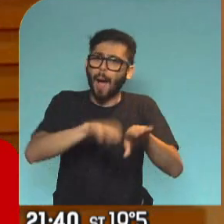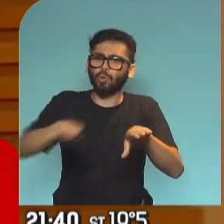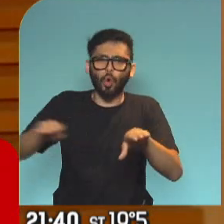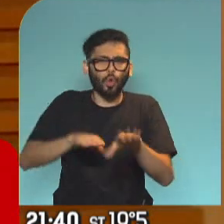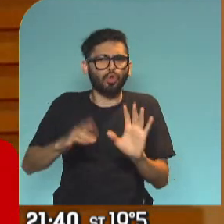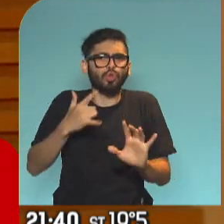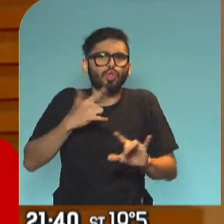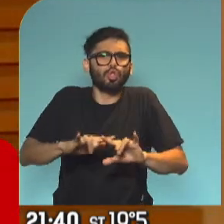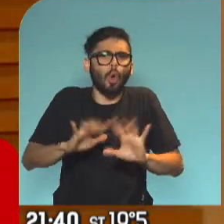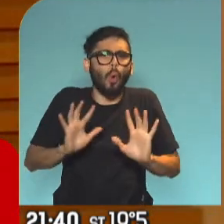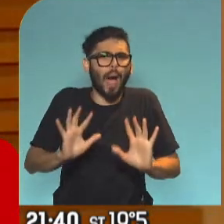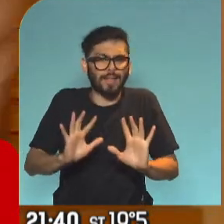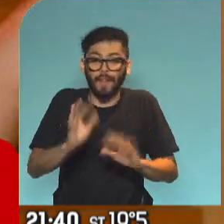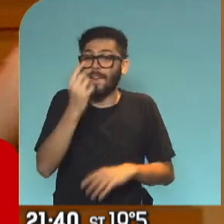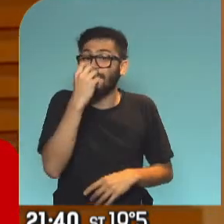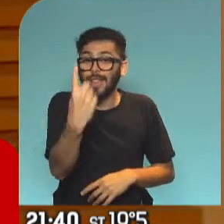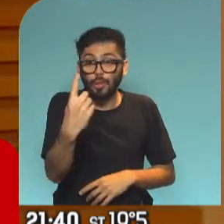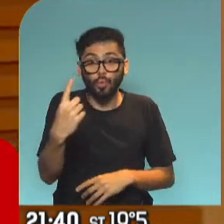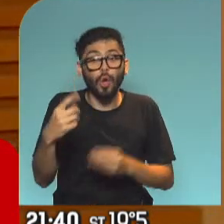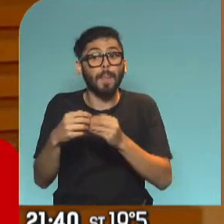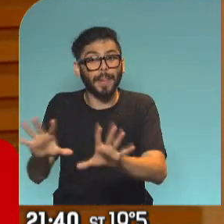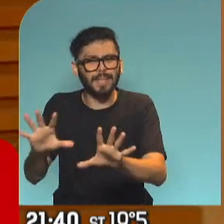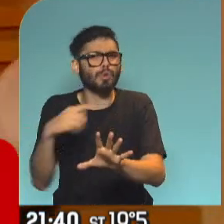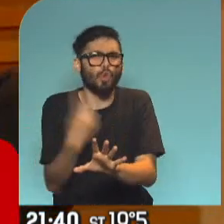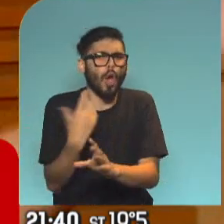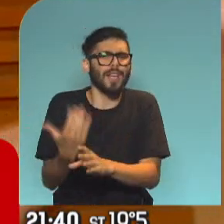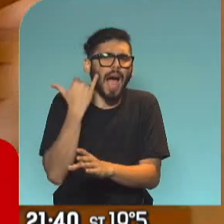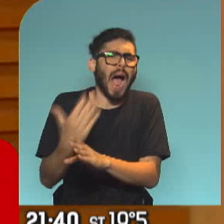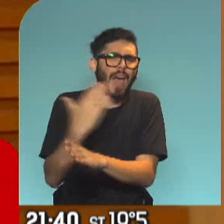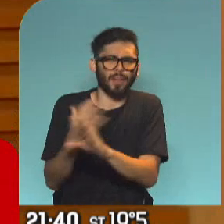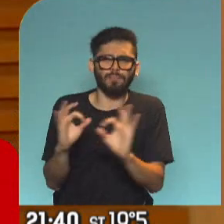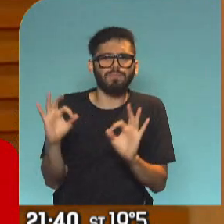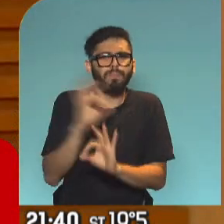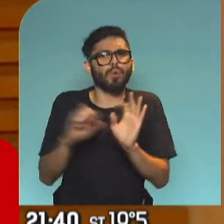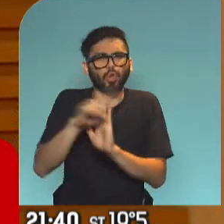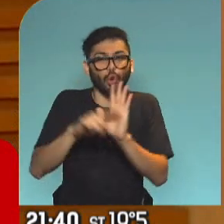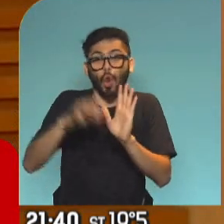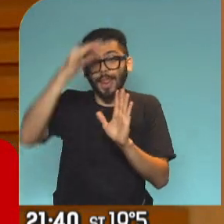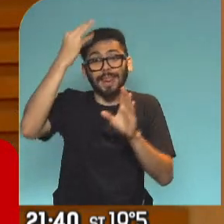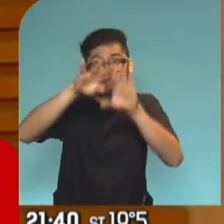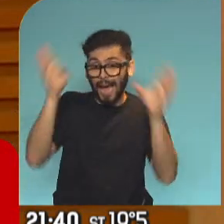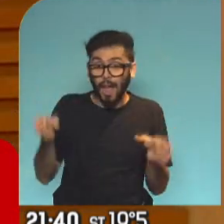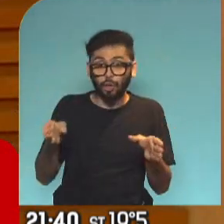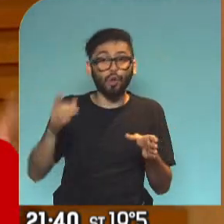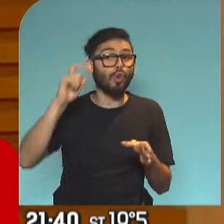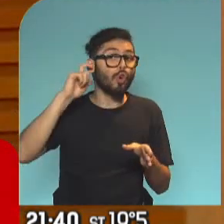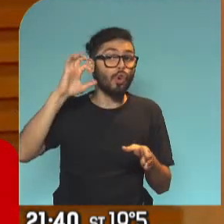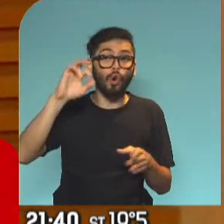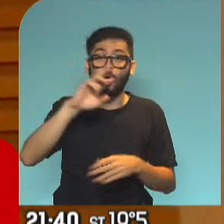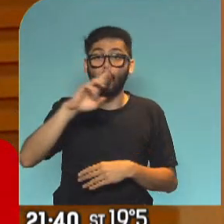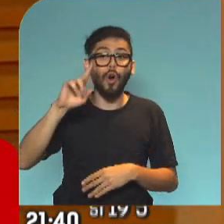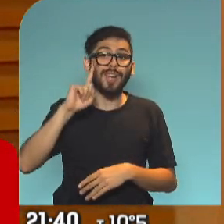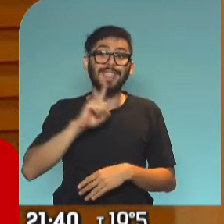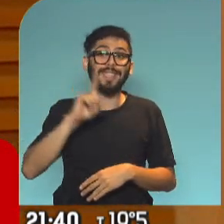es un show que estrenamos el 21. Pero nosotros ya veníamos trabajando con protocolos desde aquí, desde el teatro, desde donde estamos, que es Gorriti, el lugar que